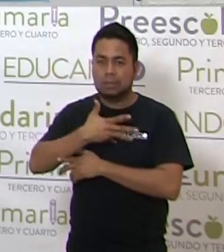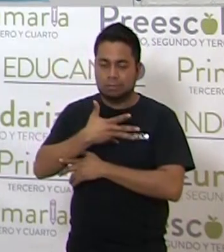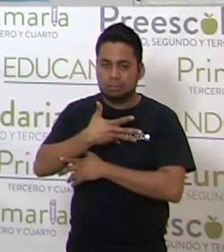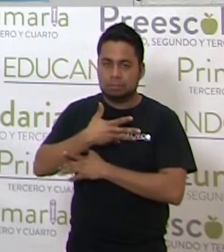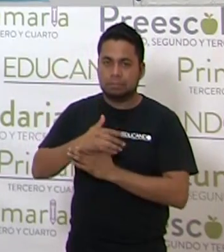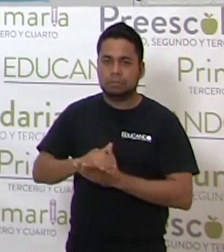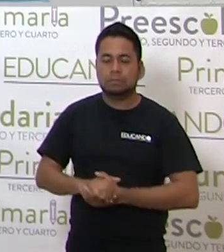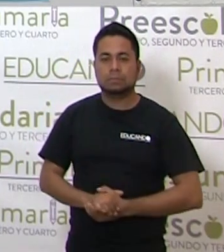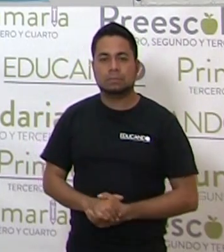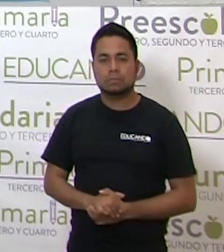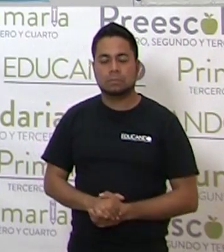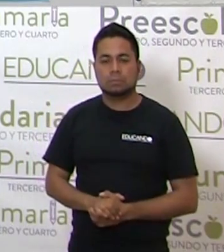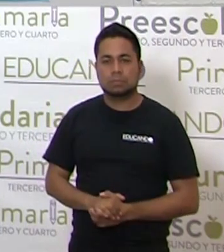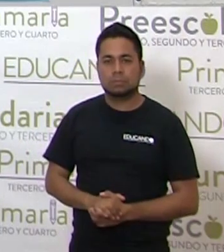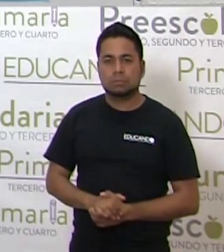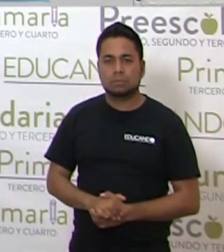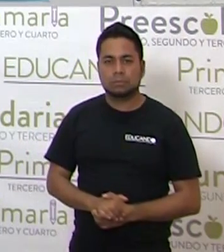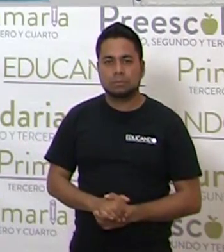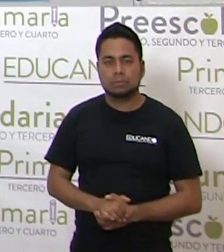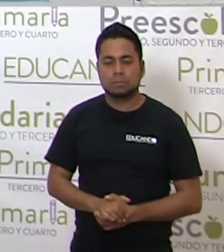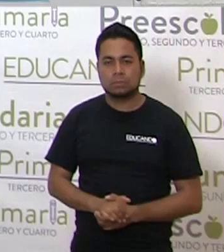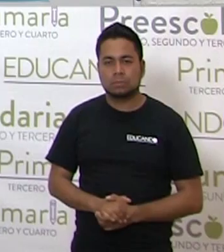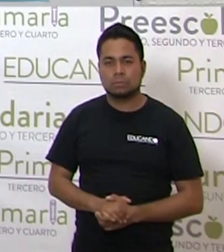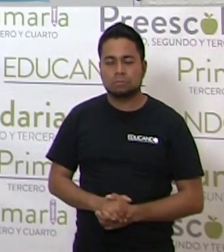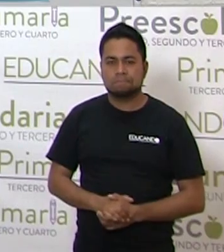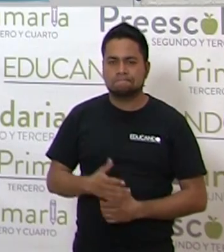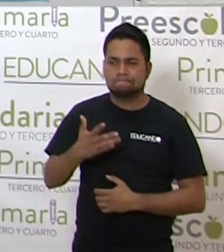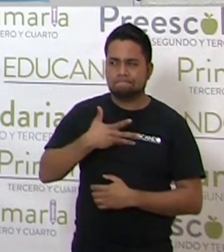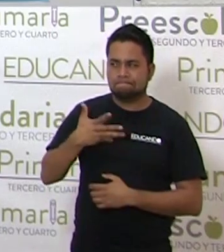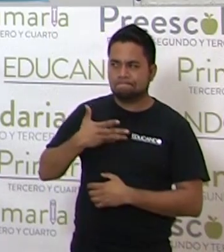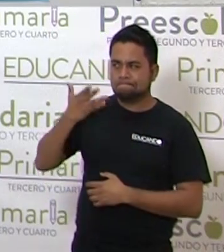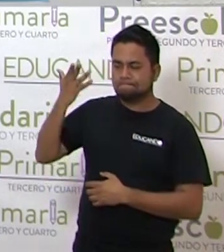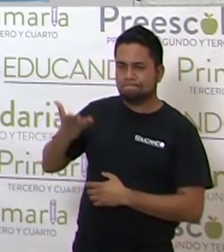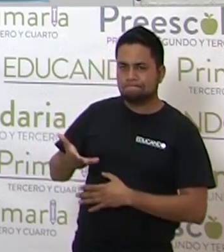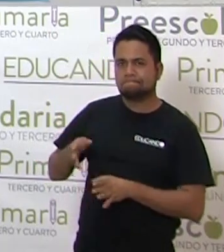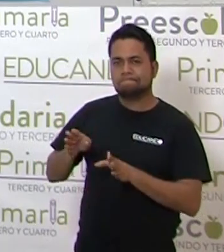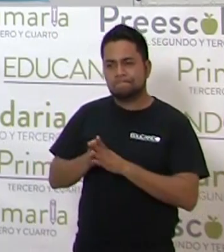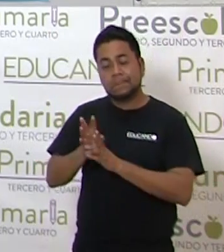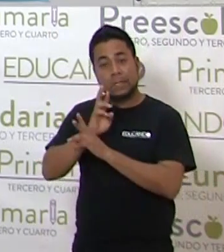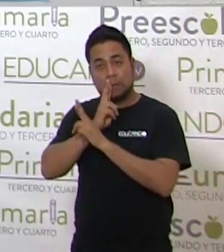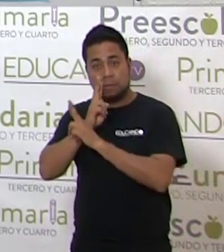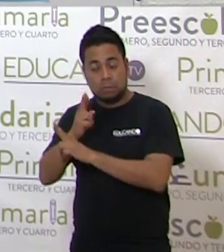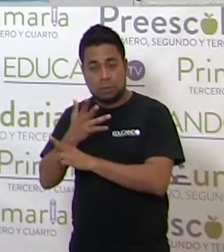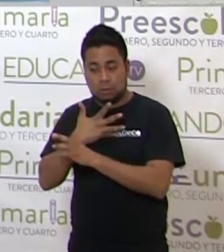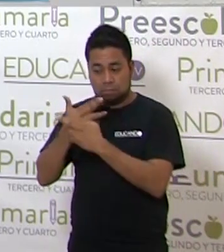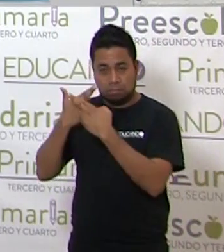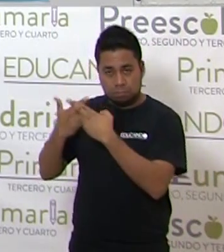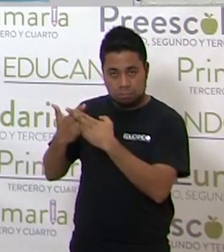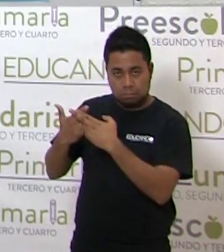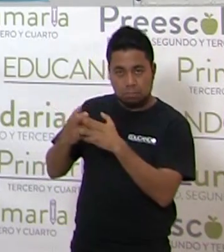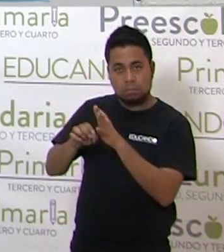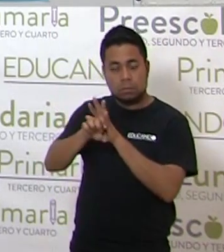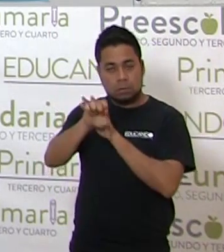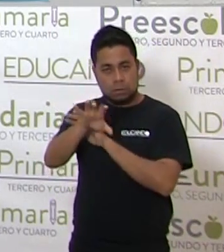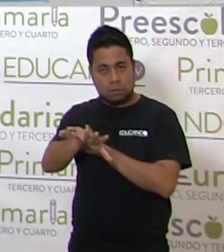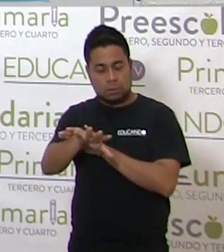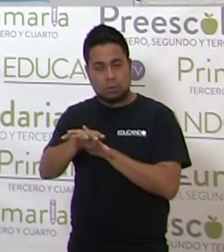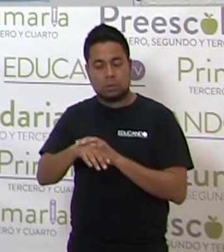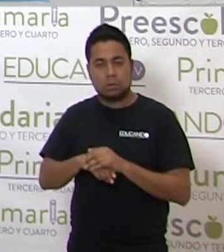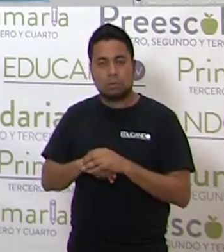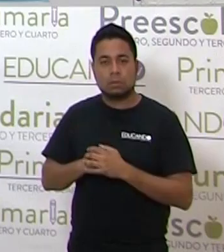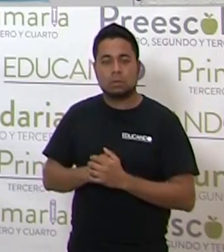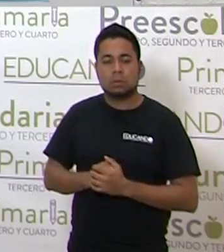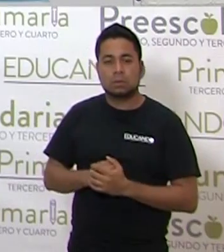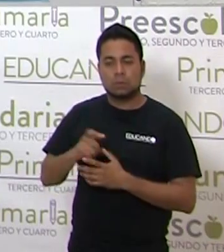muchos, obtiene mucho, ¿cómo le podríamos decir? Resultados que a la hora